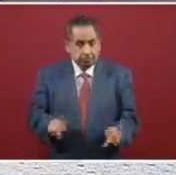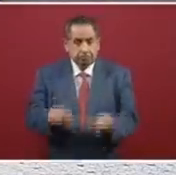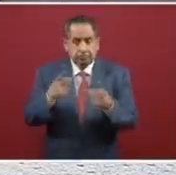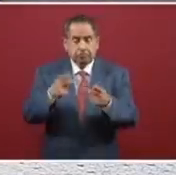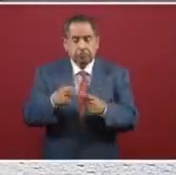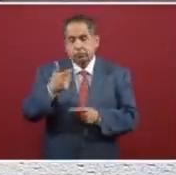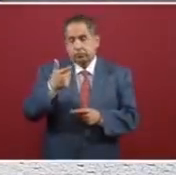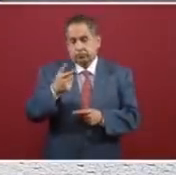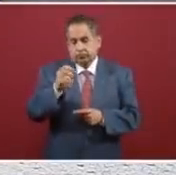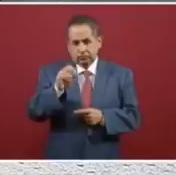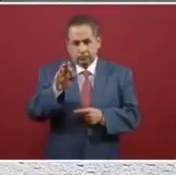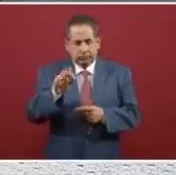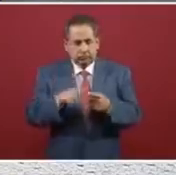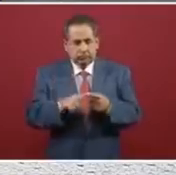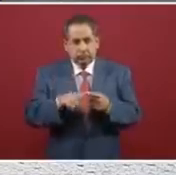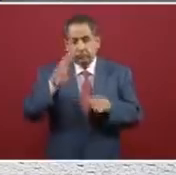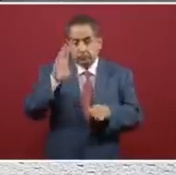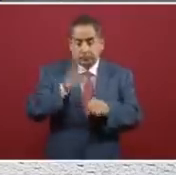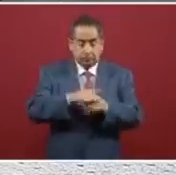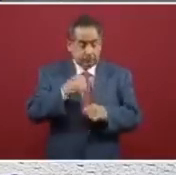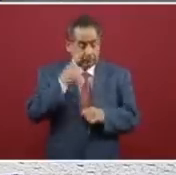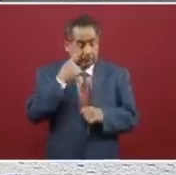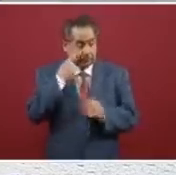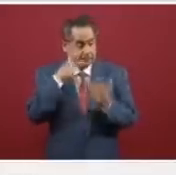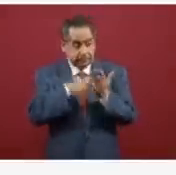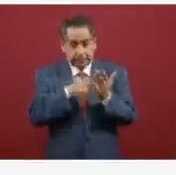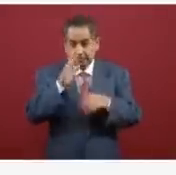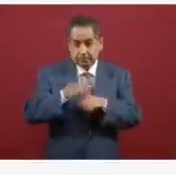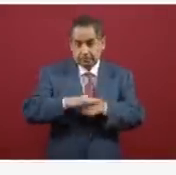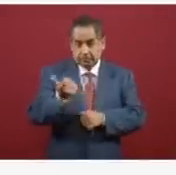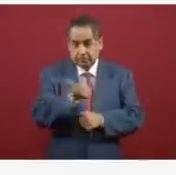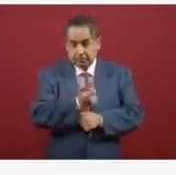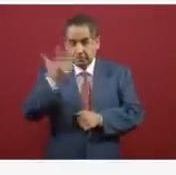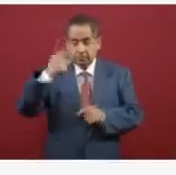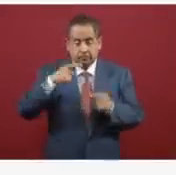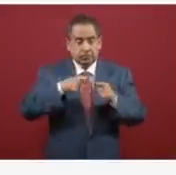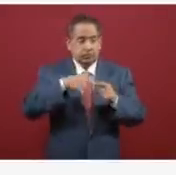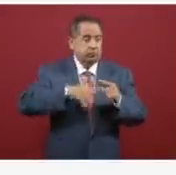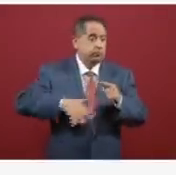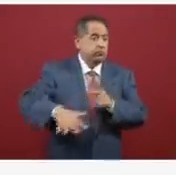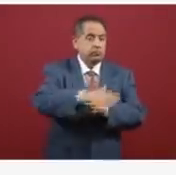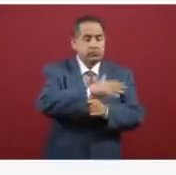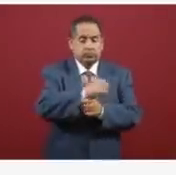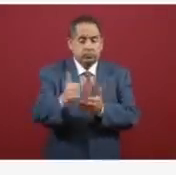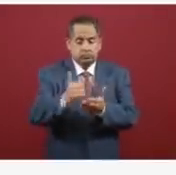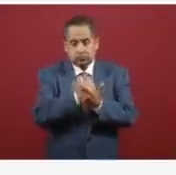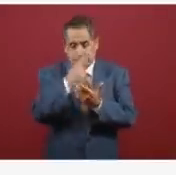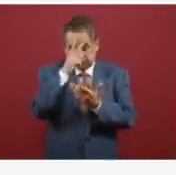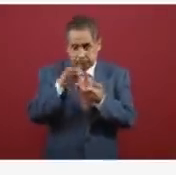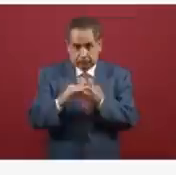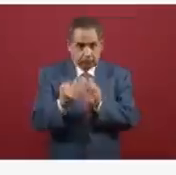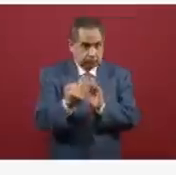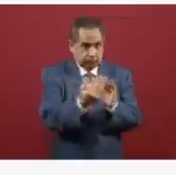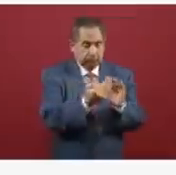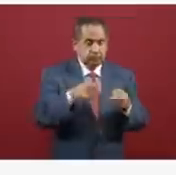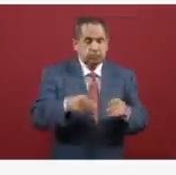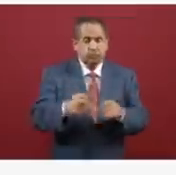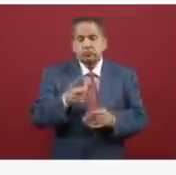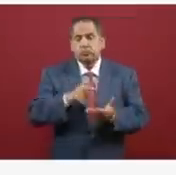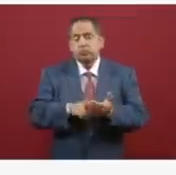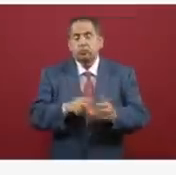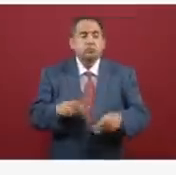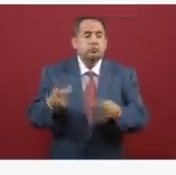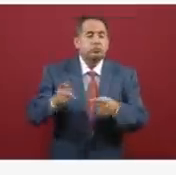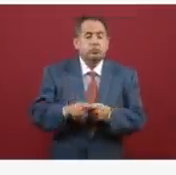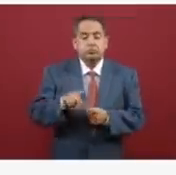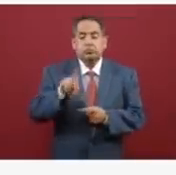de golf que es el que más le marca más caro da en la zona metropolitana de la ciudad de mexico precio